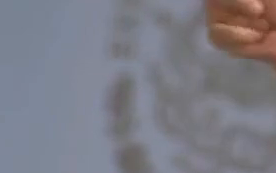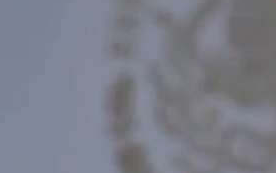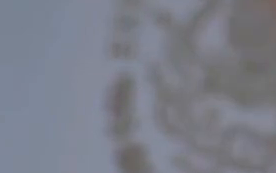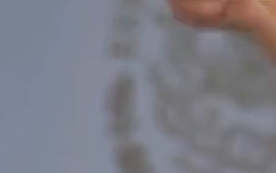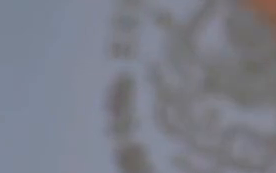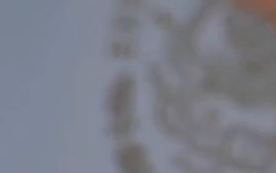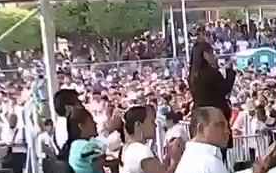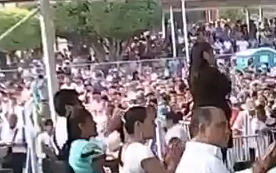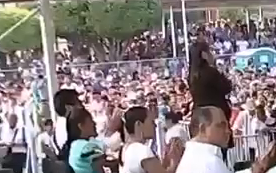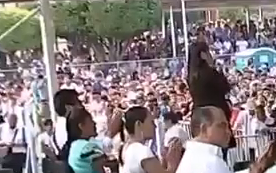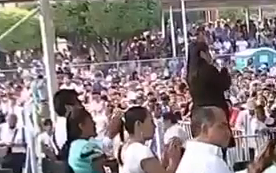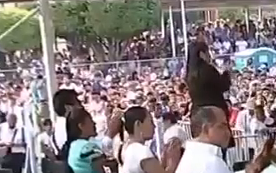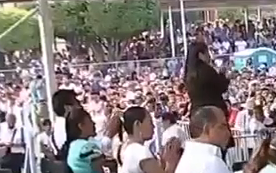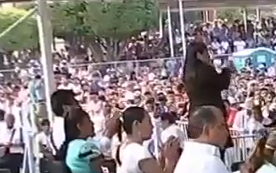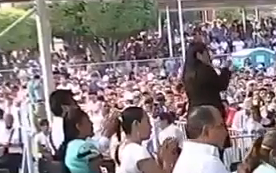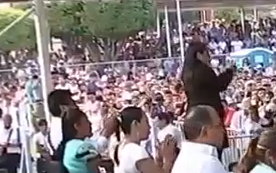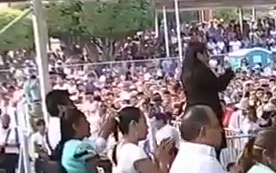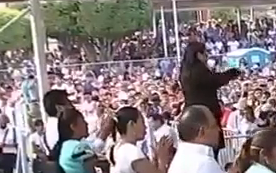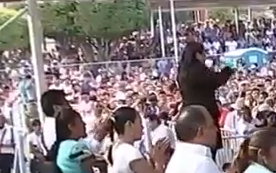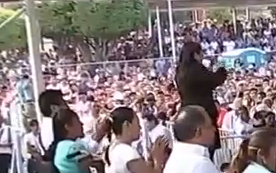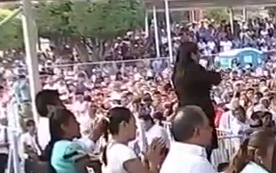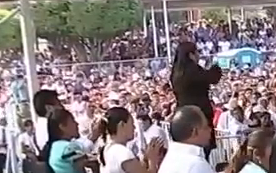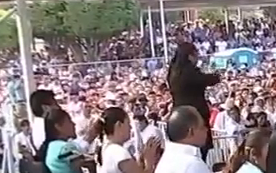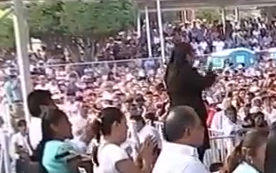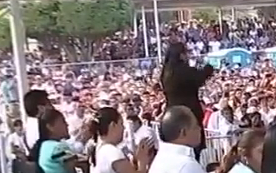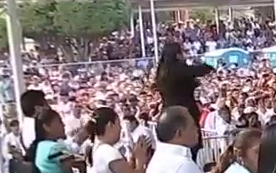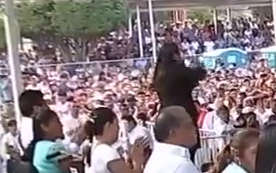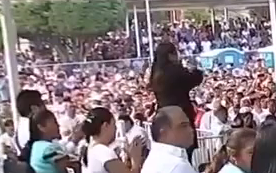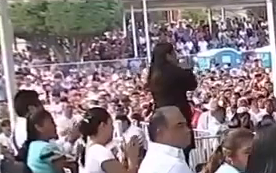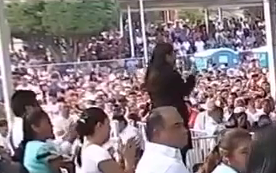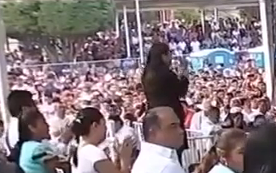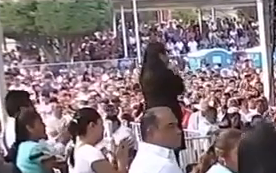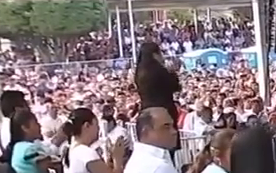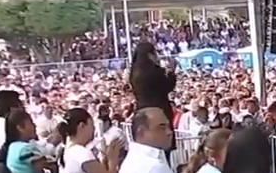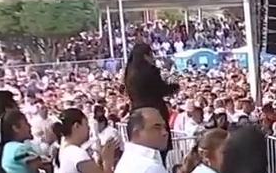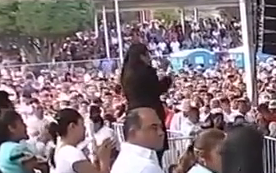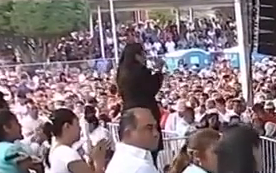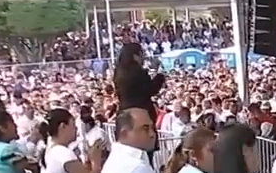ir viendo el problema de la inseguridad y de la violencia